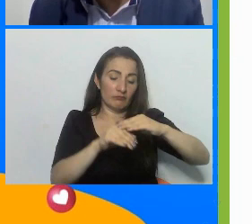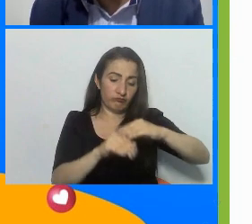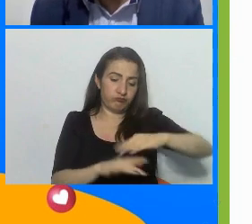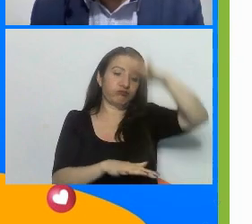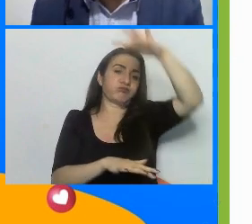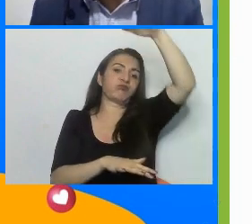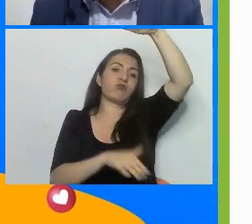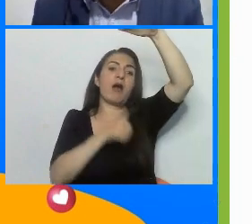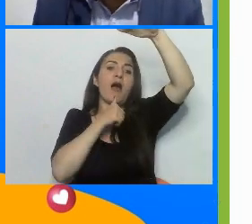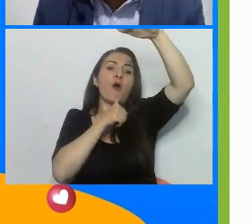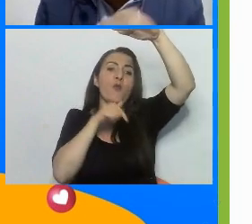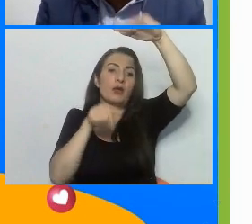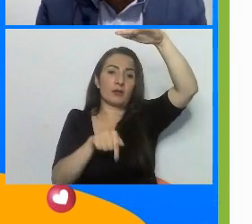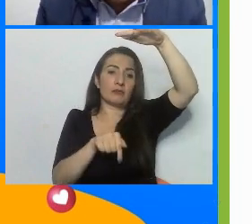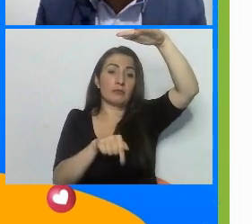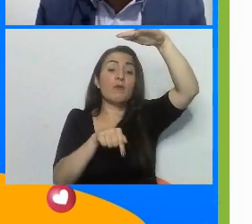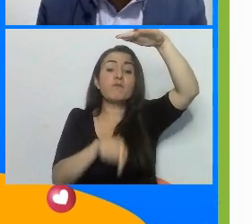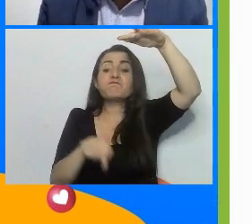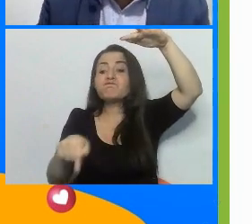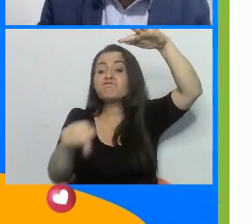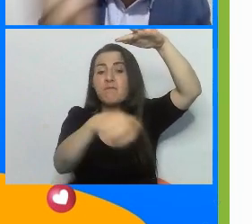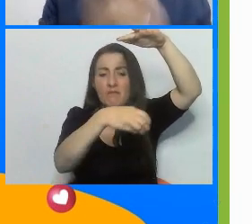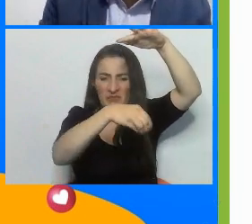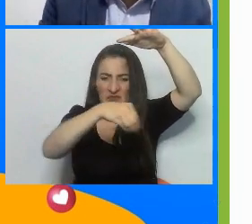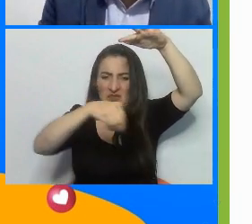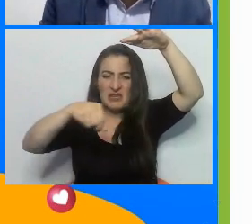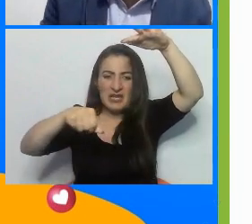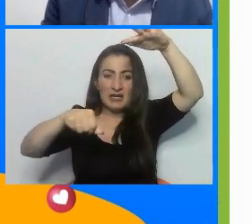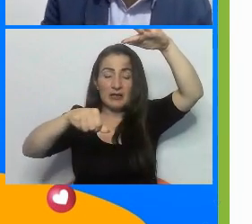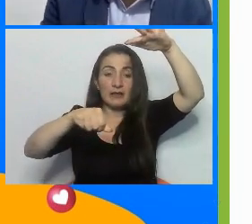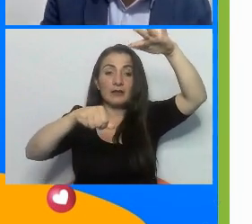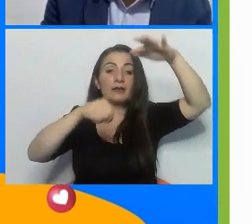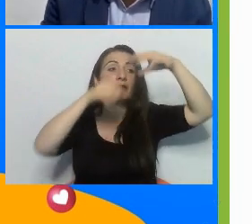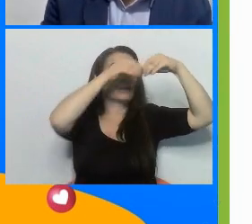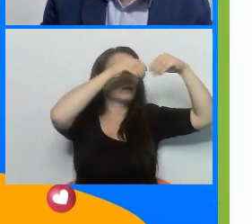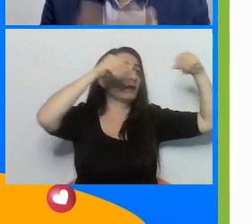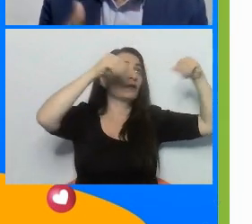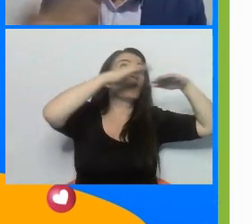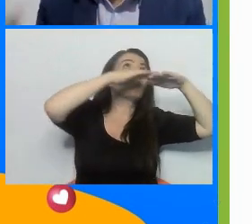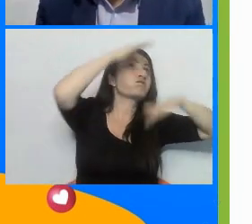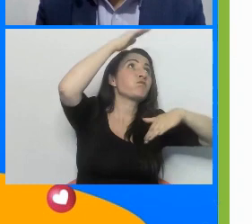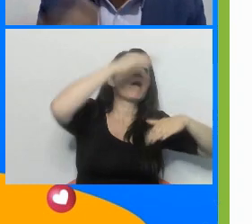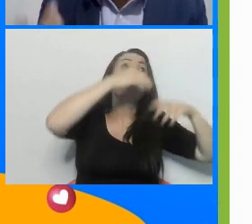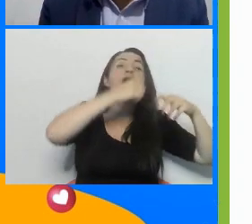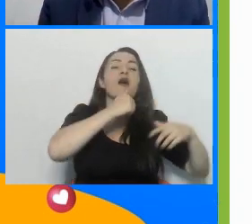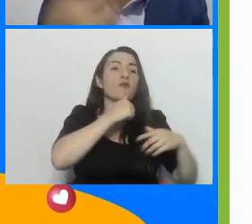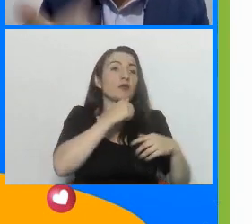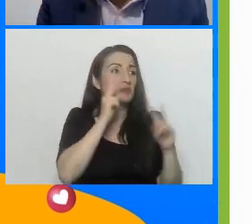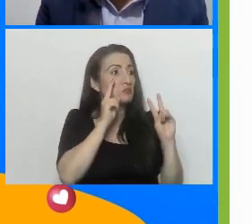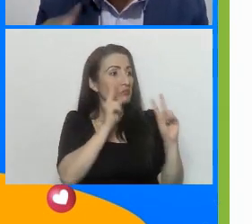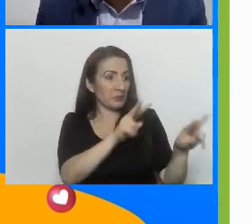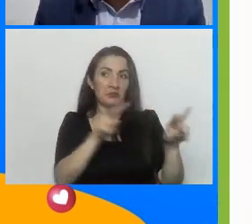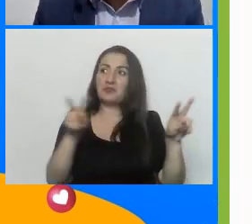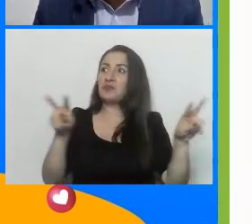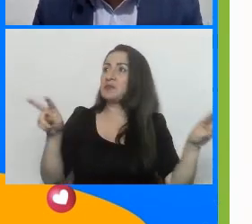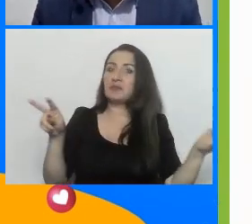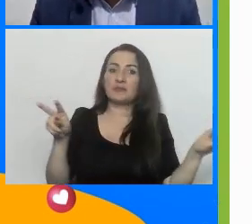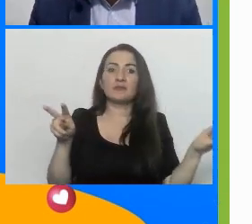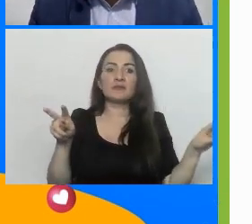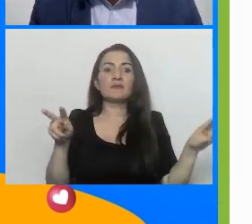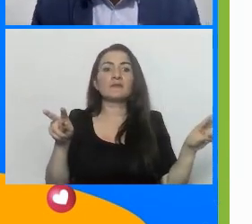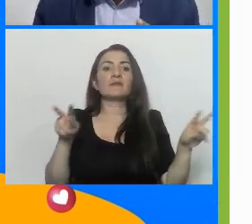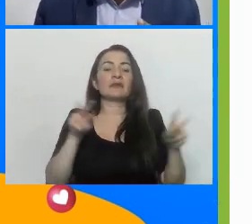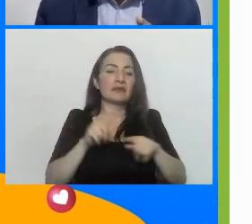agua, ¿sí? Pero hay suelo. Mientras que el ecosistema terrestre no está cubierto de agua, por eso lo podemos ver. Y es lo que nosotros hablamos de